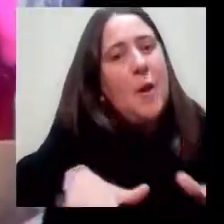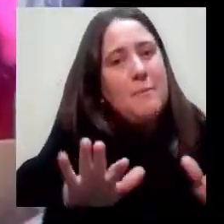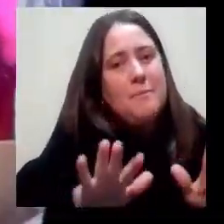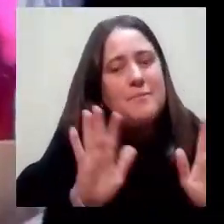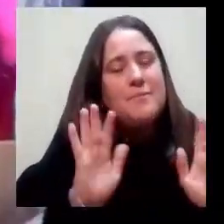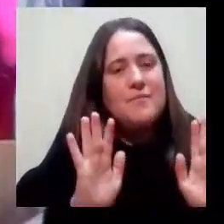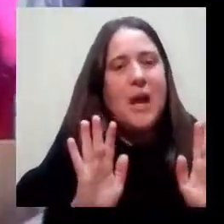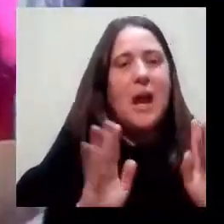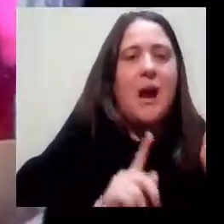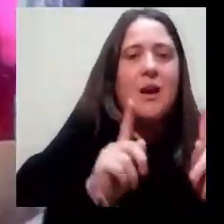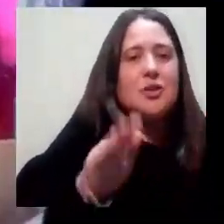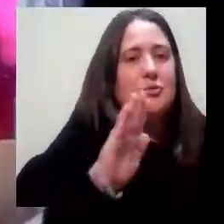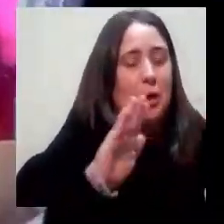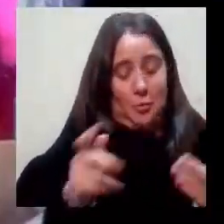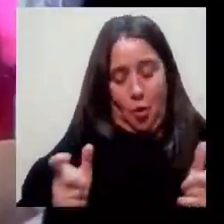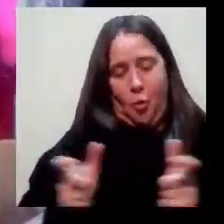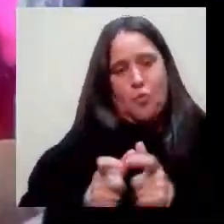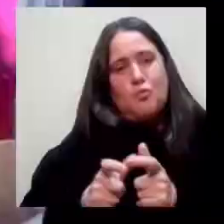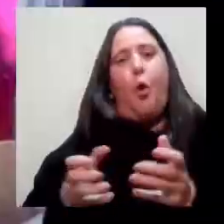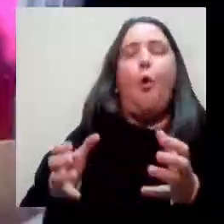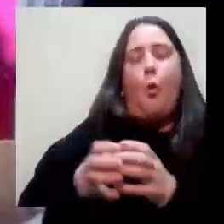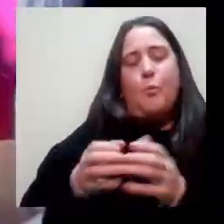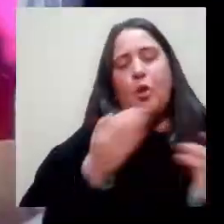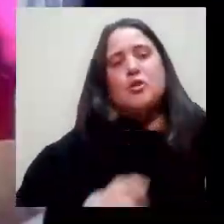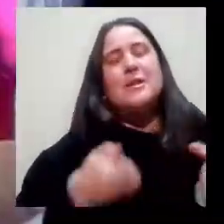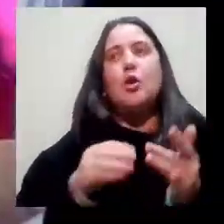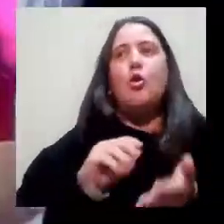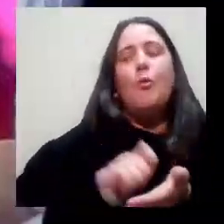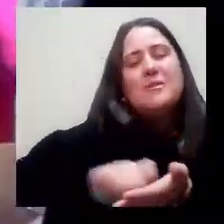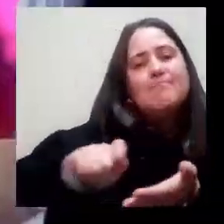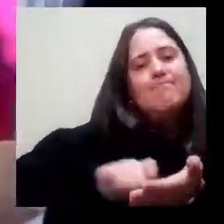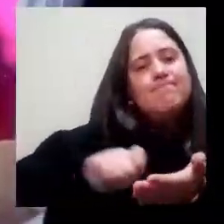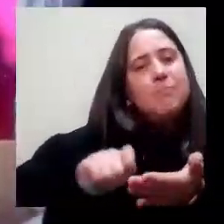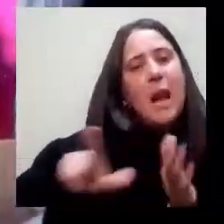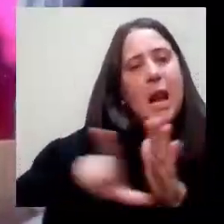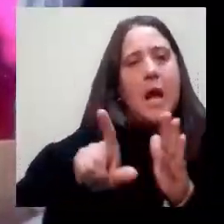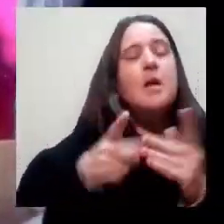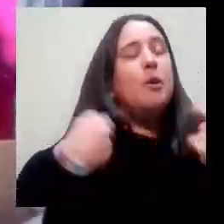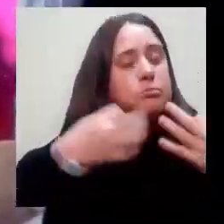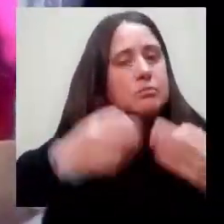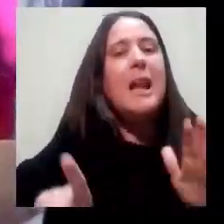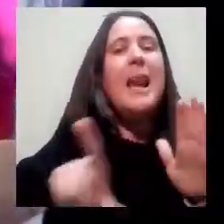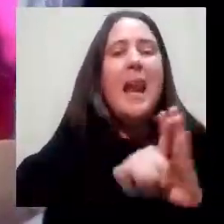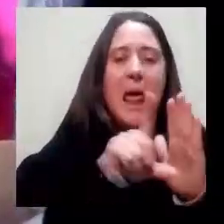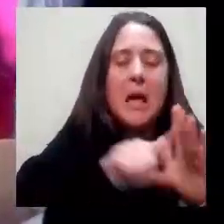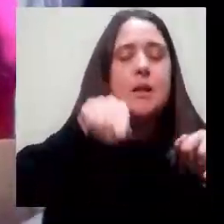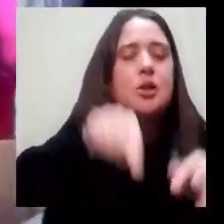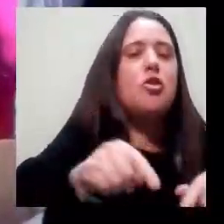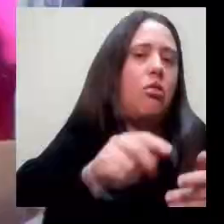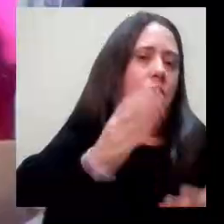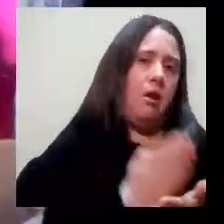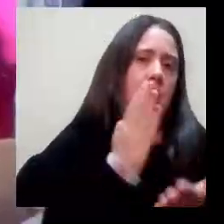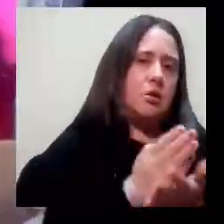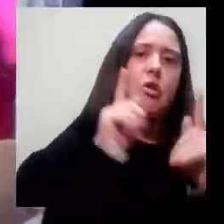los docentes un borrador de esa ley, pero leer es un derecho y debe ser una política